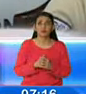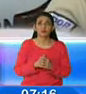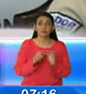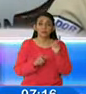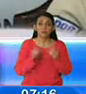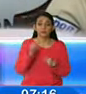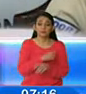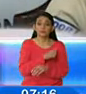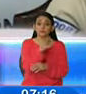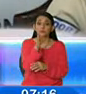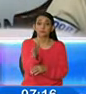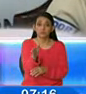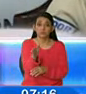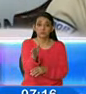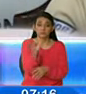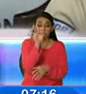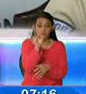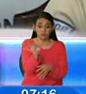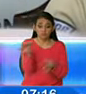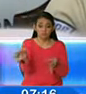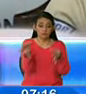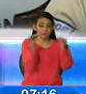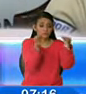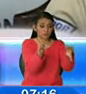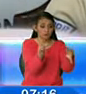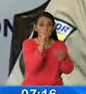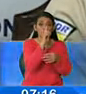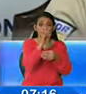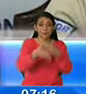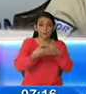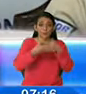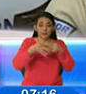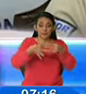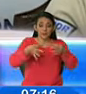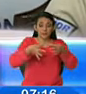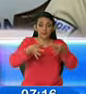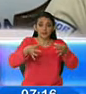se acercaron a sufragar, les entregaron